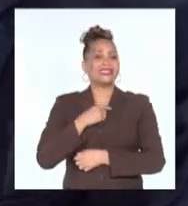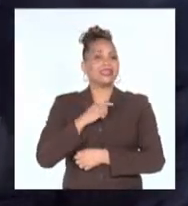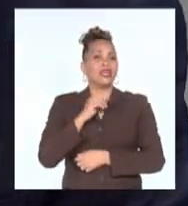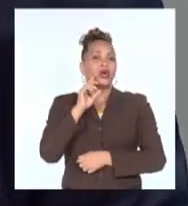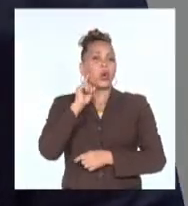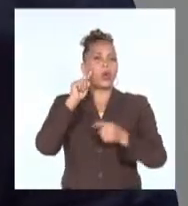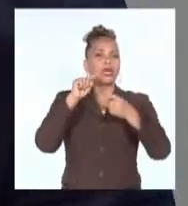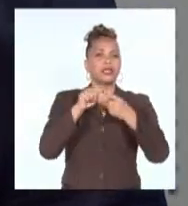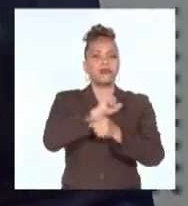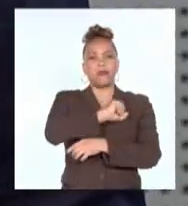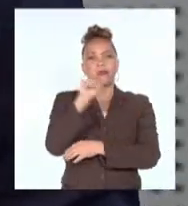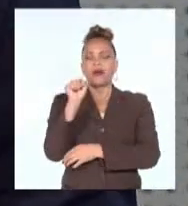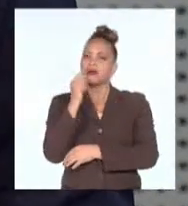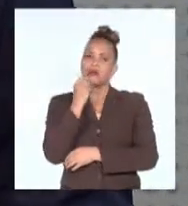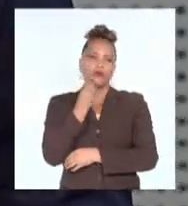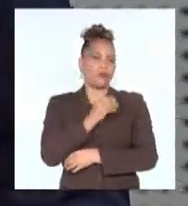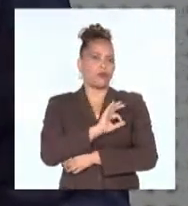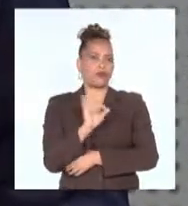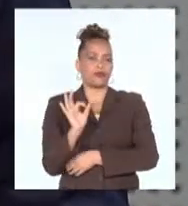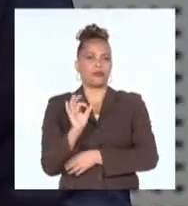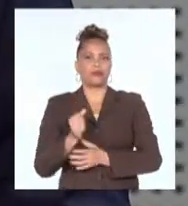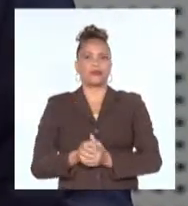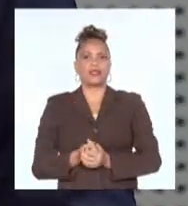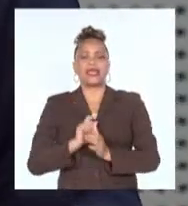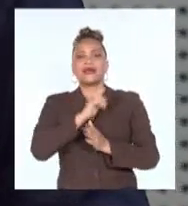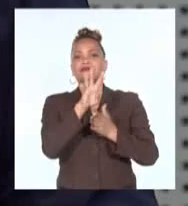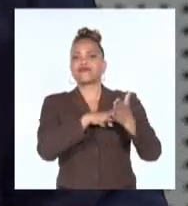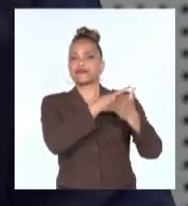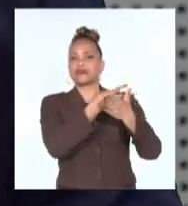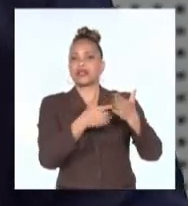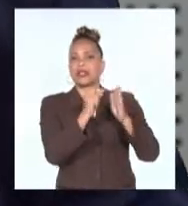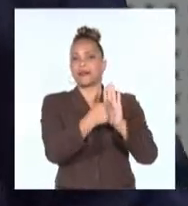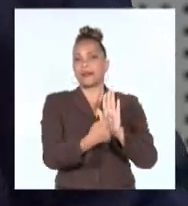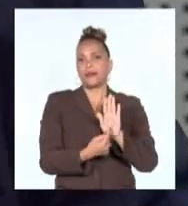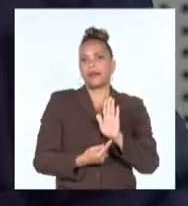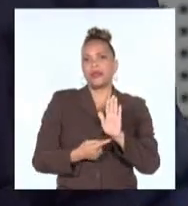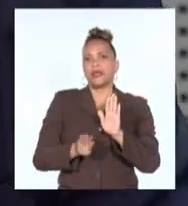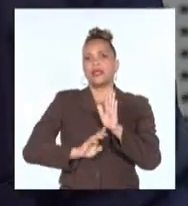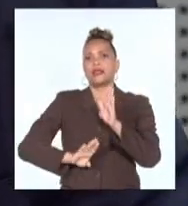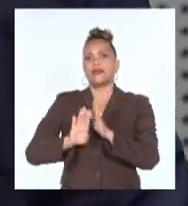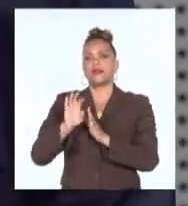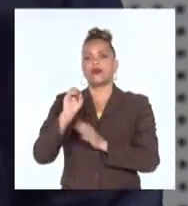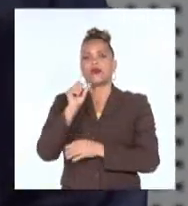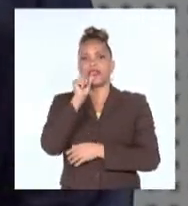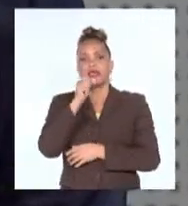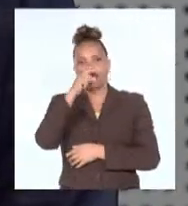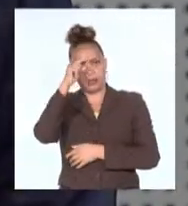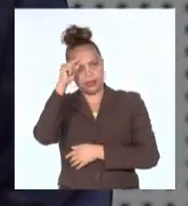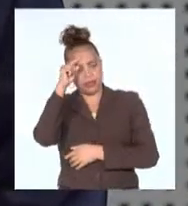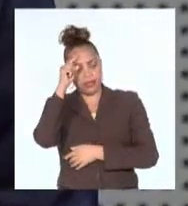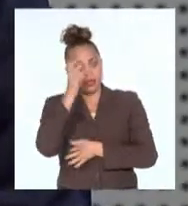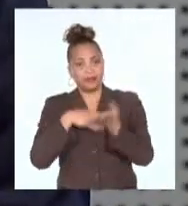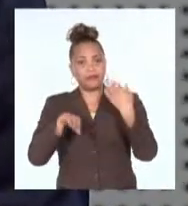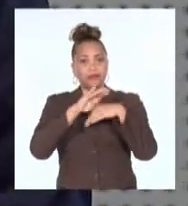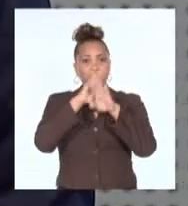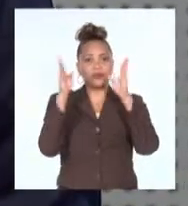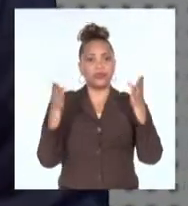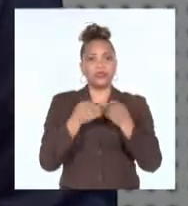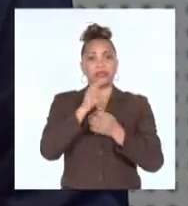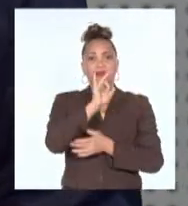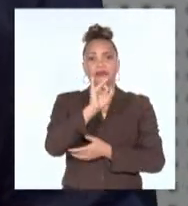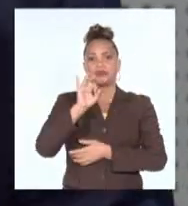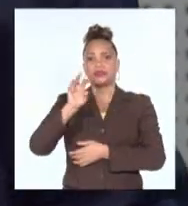objetivos colectivos establecidos en la agenda y en las metas de los ODS. A nivel mundial,